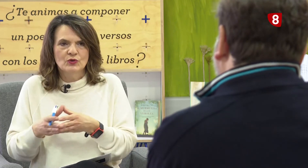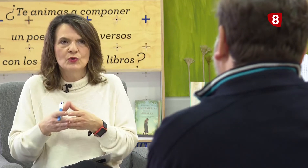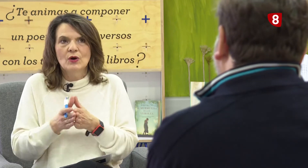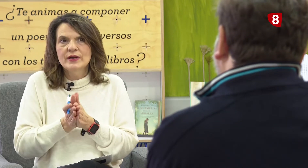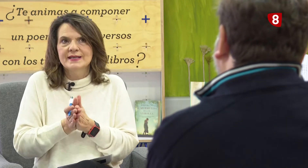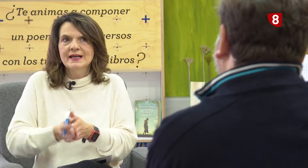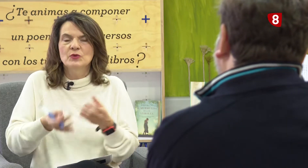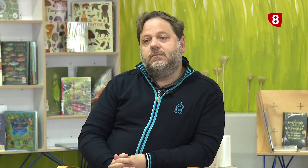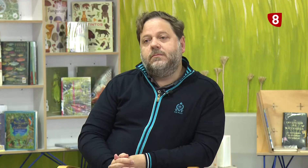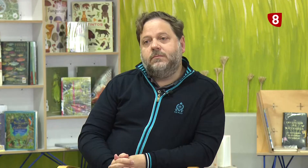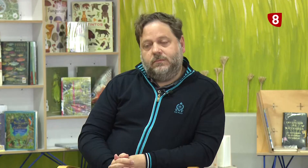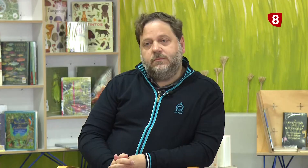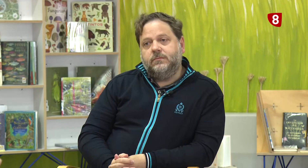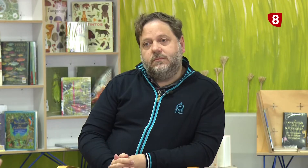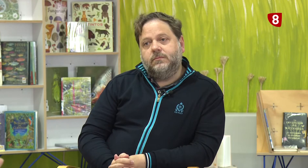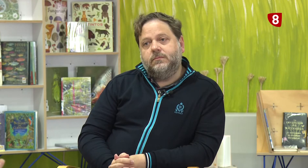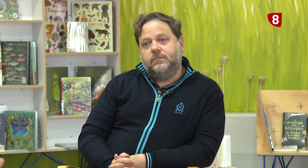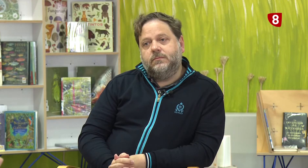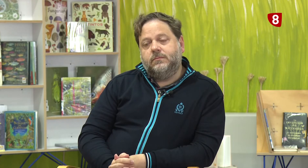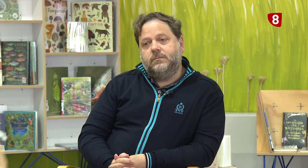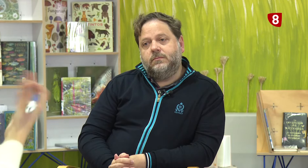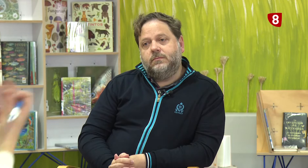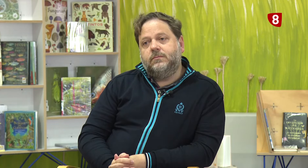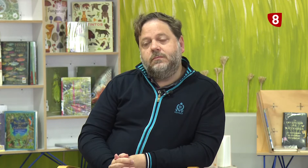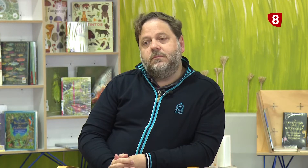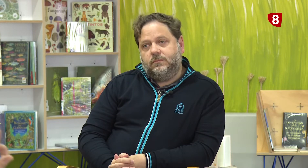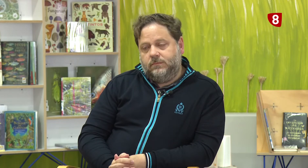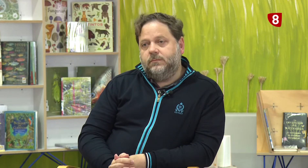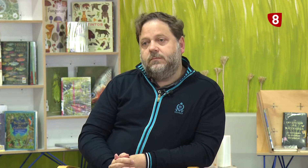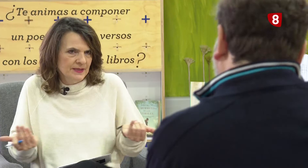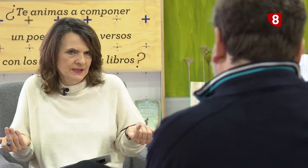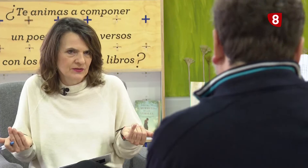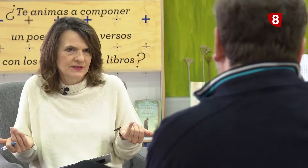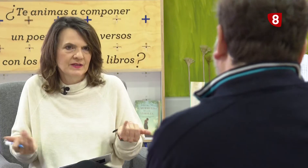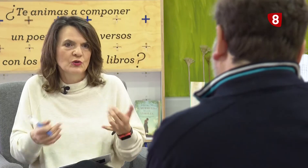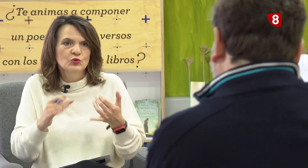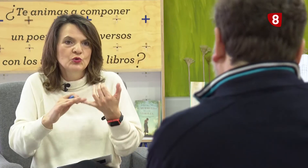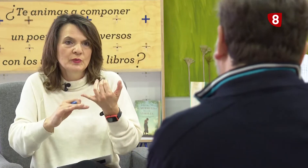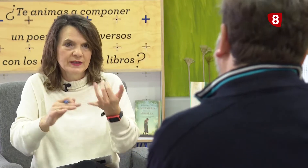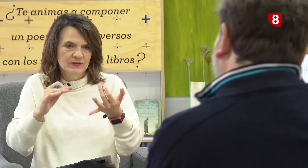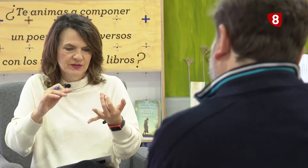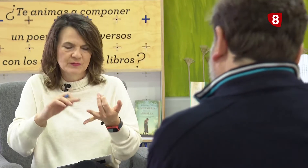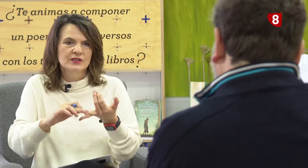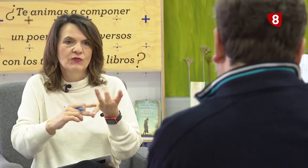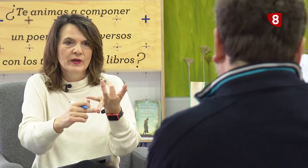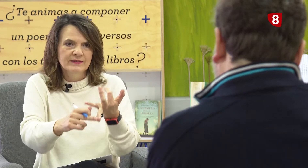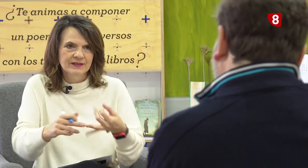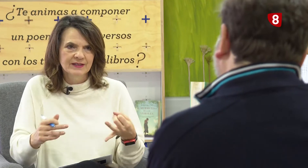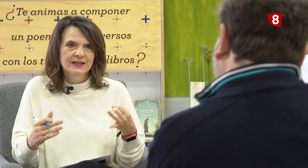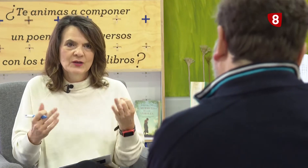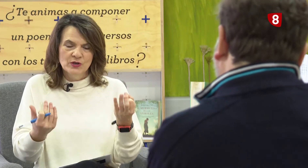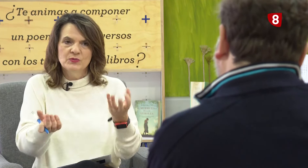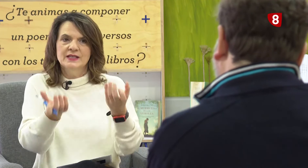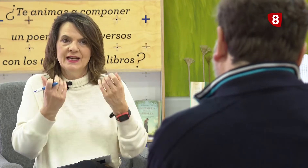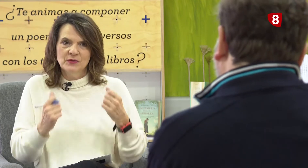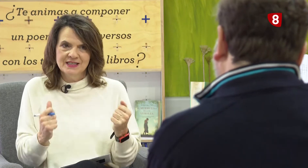todos. Como ahora llegan nuevas realidades, la lengua va incorporando nuevas palabras, entonces decimos youtuber, o decimos influencer,